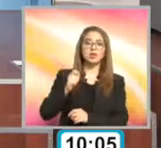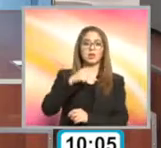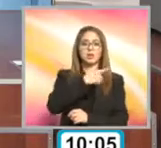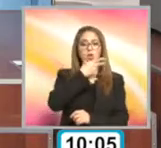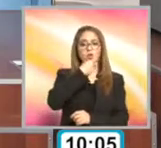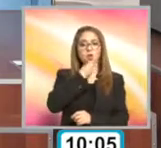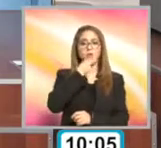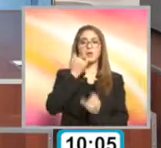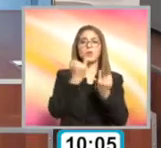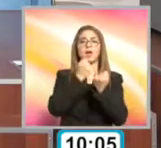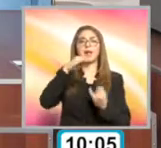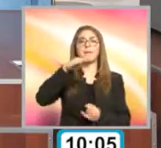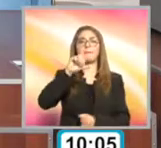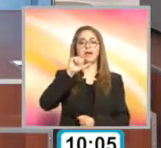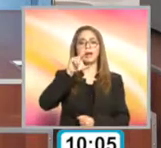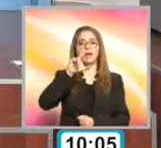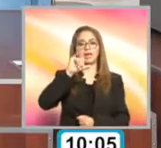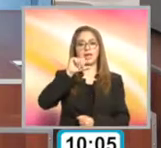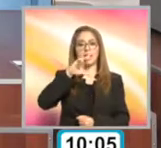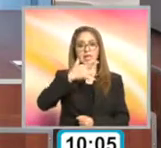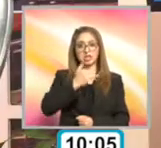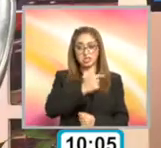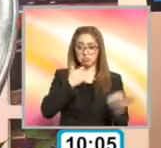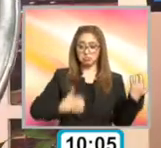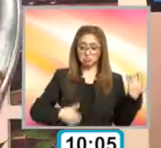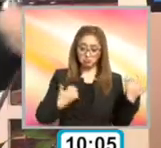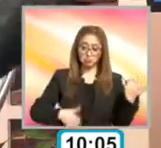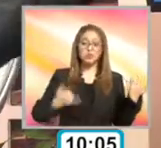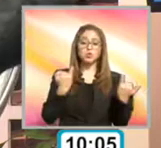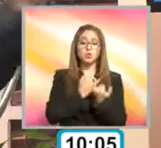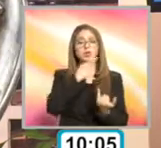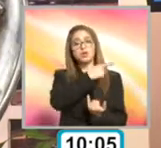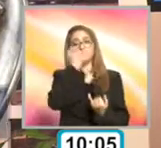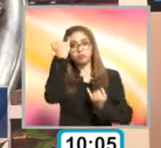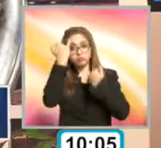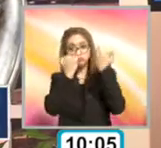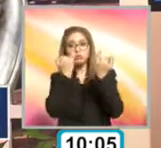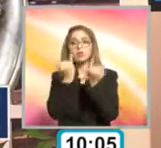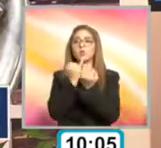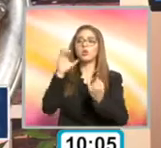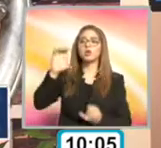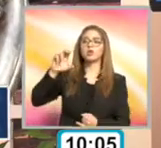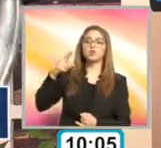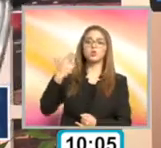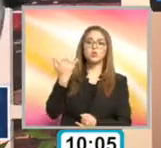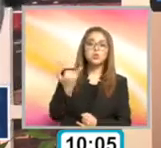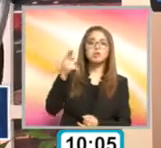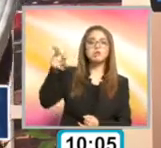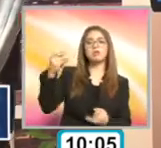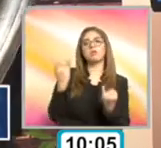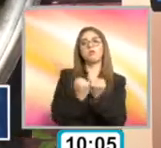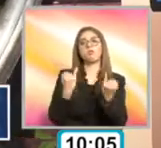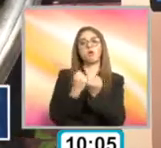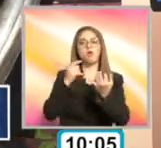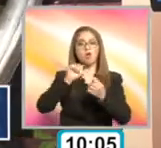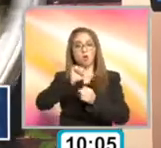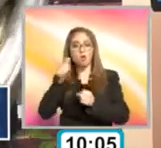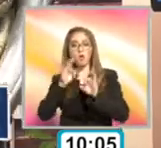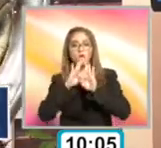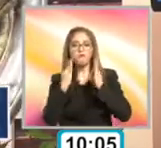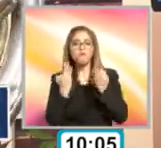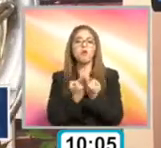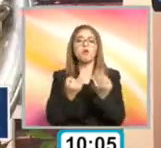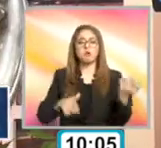trae su rollo Sí, también, trae sus musical. ideas, él le Está padre. Mete su rollo y luego pues también Chuy ahí le mete sus formas de tocar el